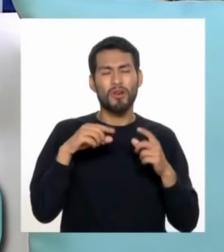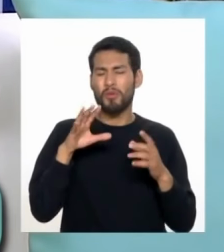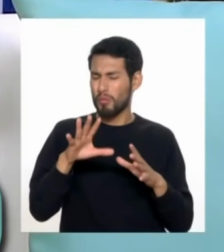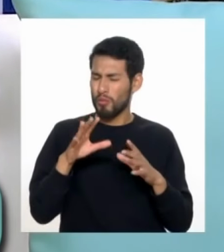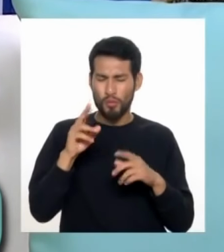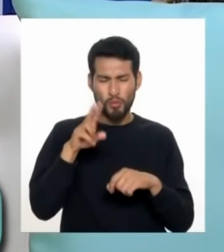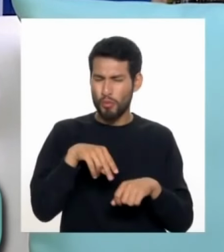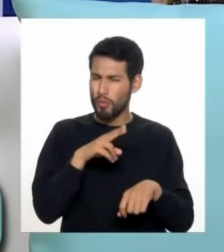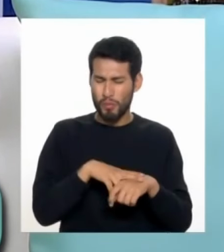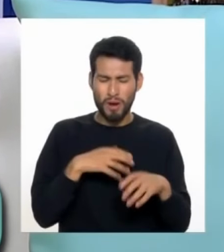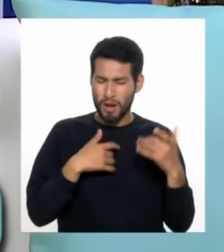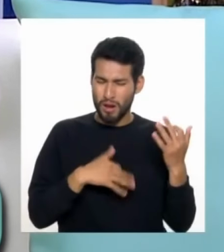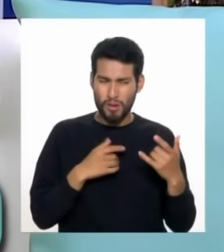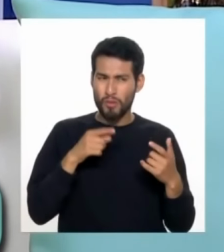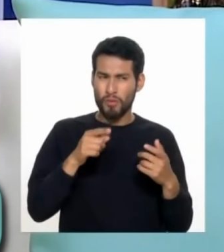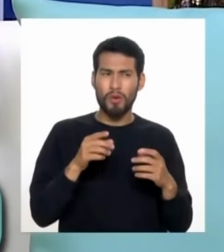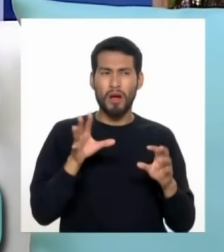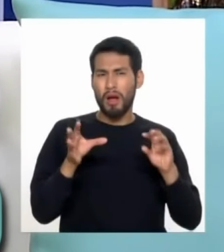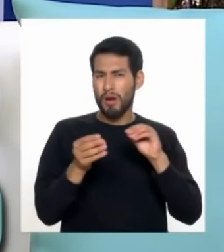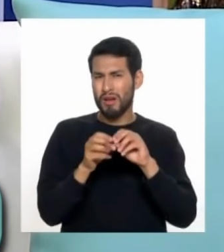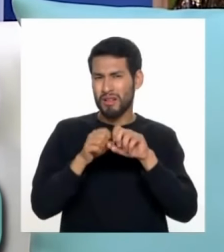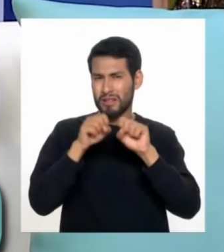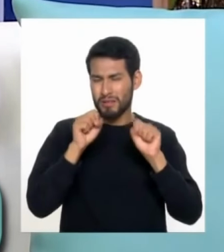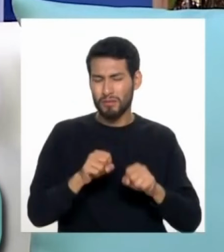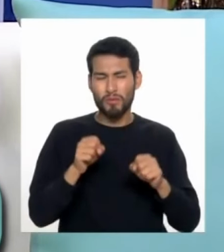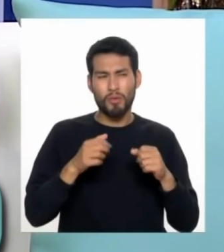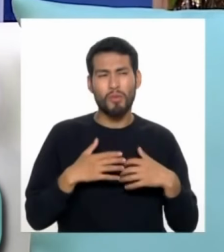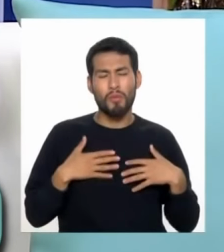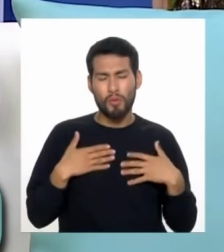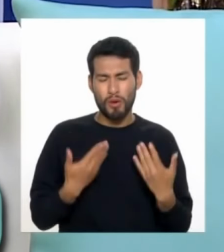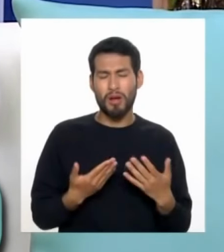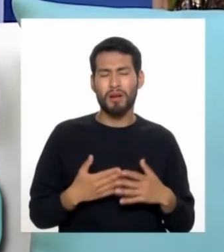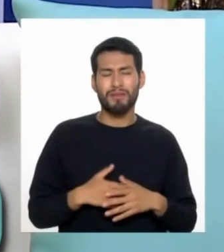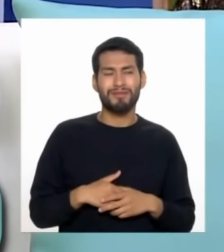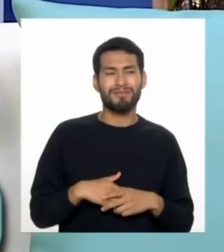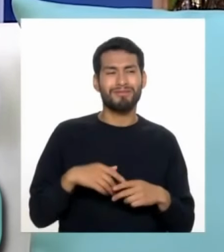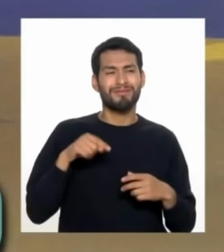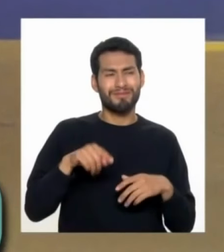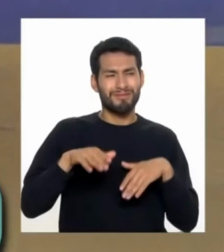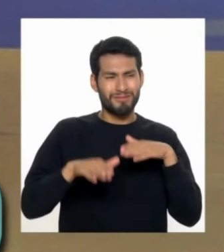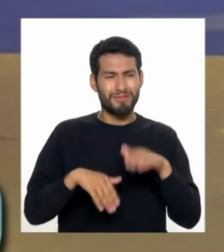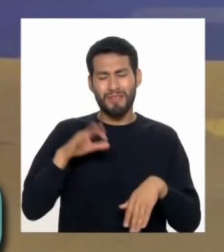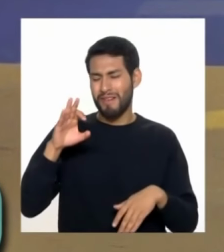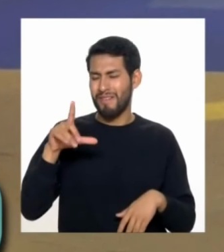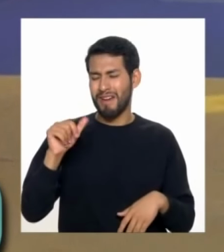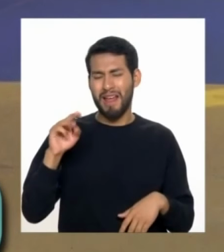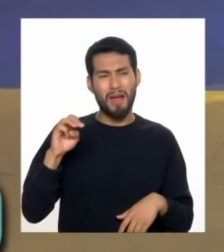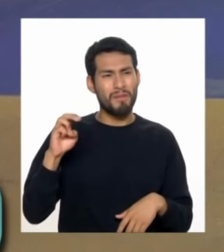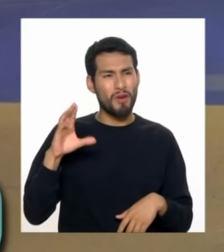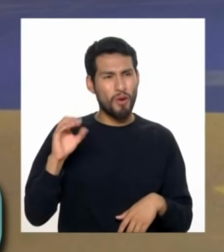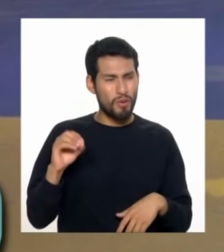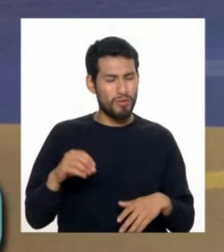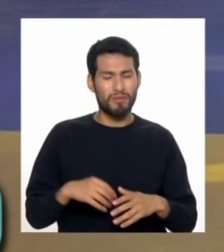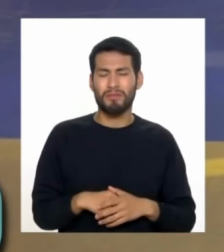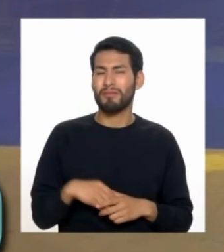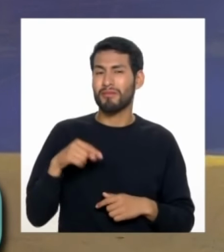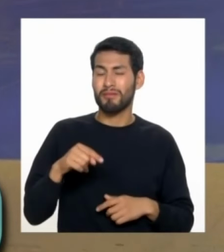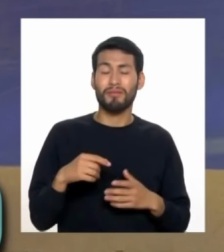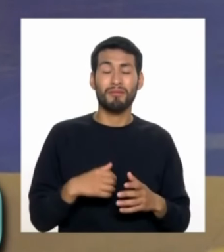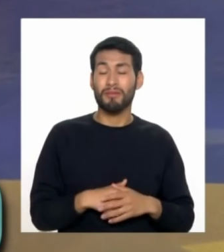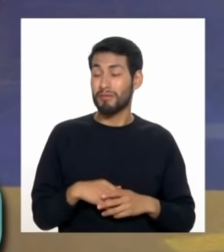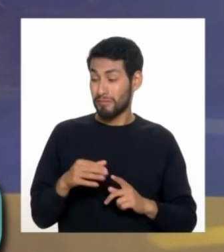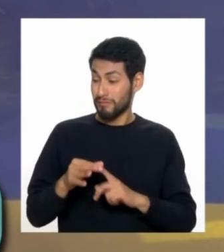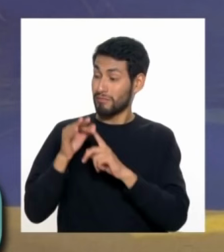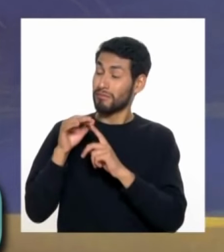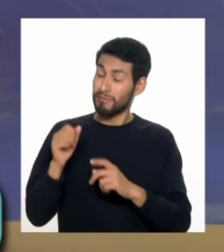criollo, al cual le dieron un sistema para poderlo colocar como cajón flamenco. Ajá. No llevaba un sonido